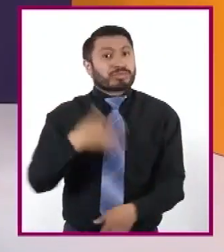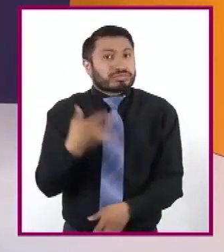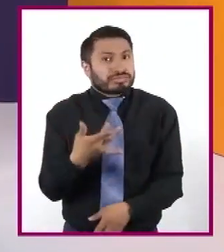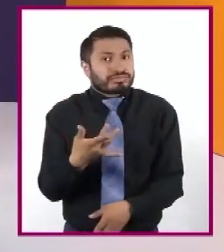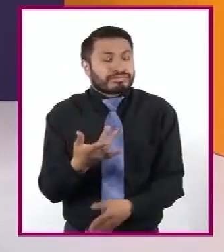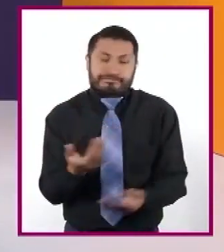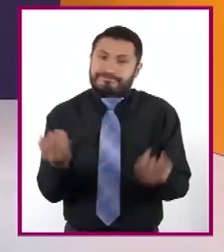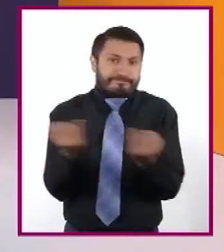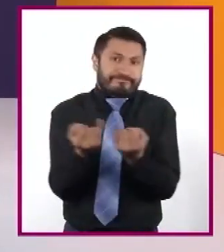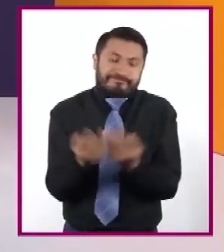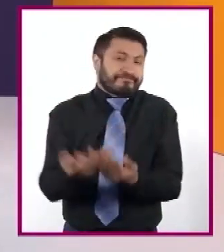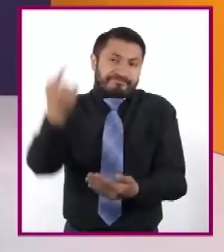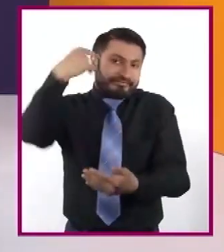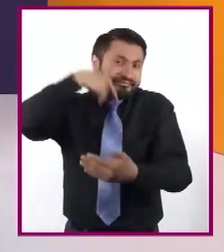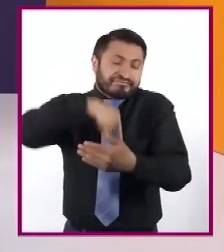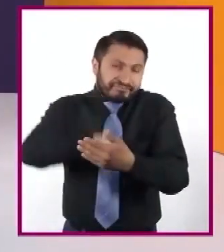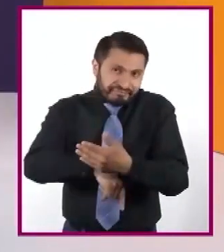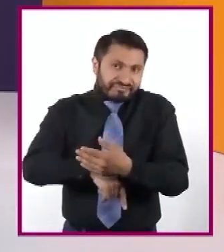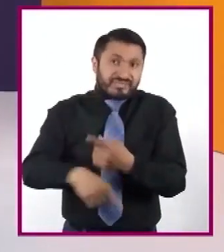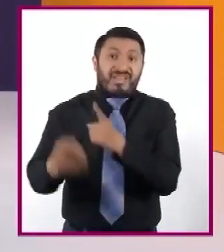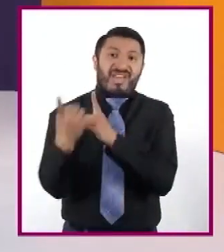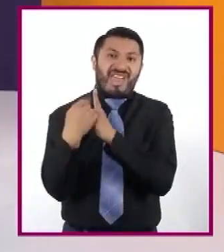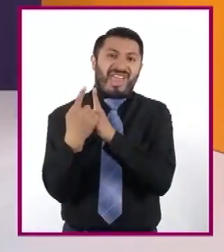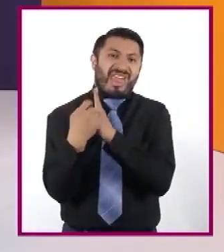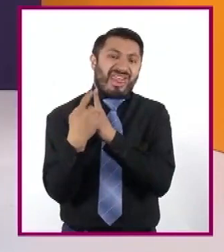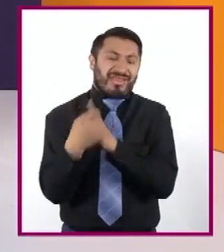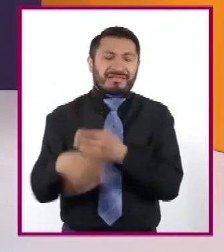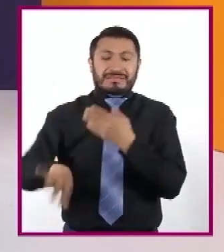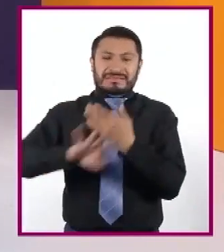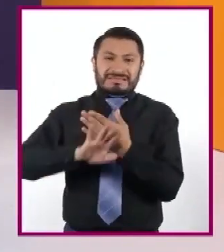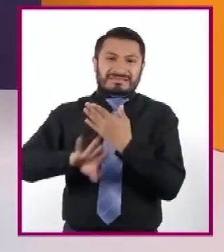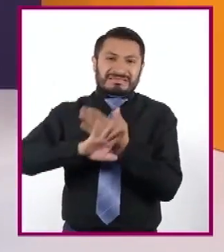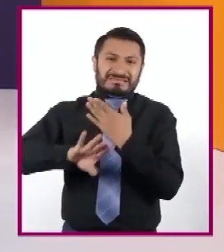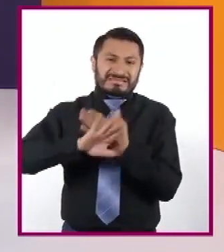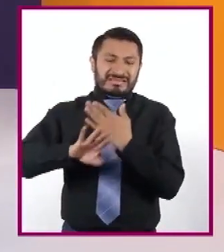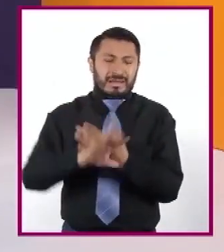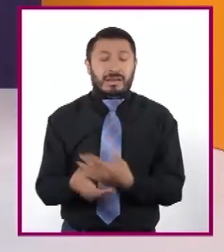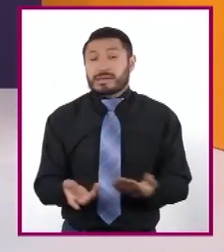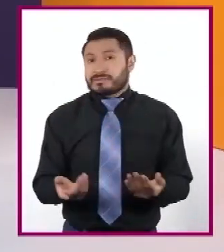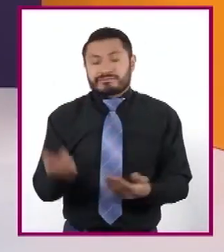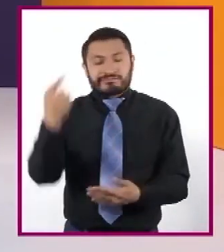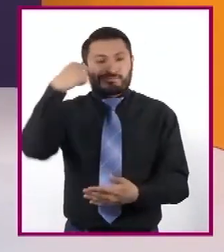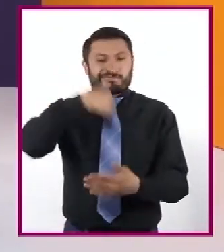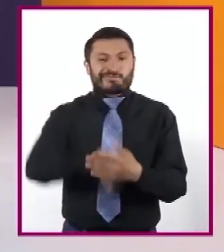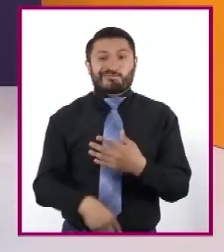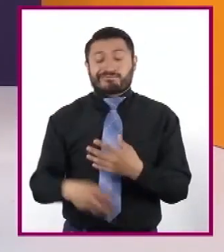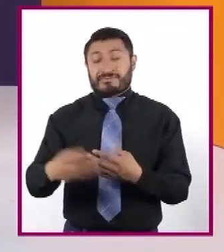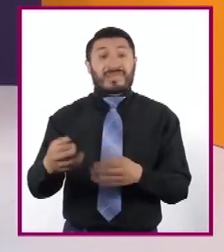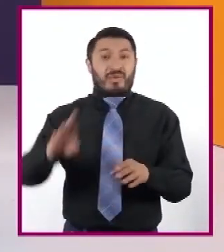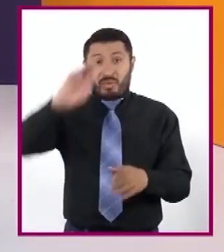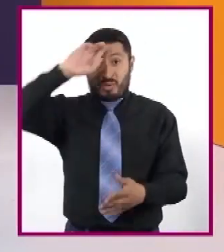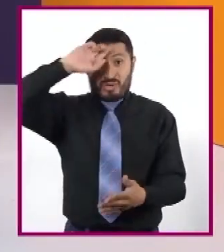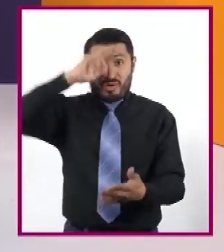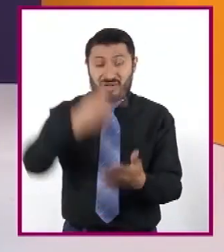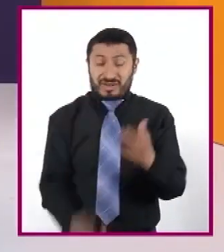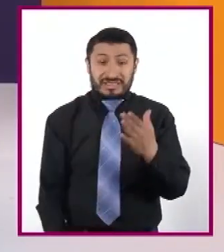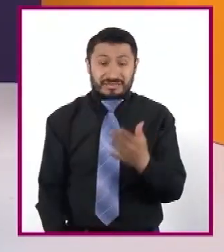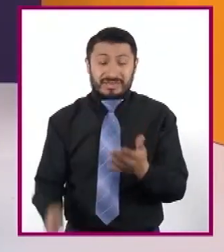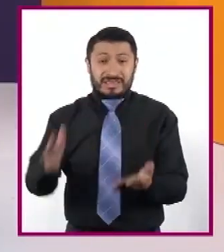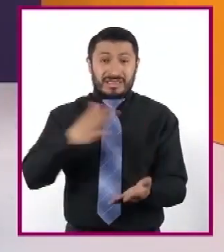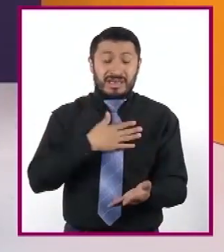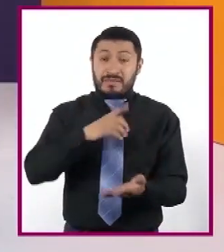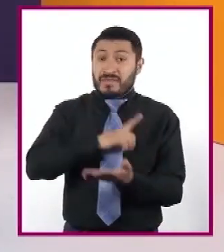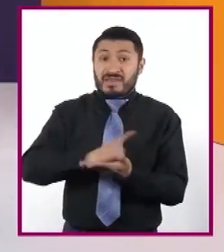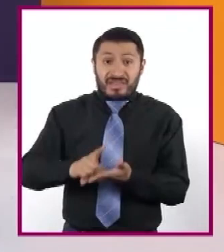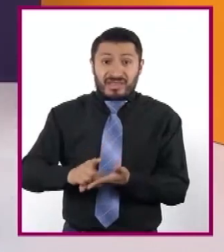mismo ocurre con alguien que recibe burlas o imitaciones, por ejemplo, para lastimarlo, ¿no? Con ello se está violando el derecho de esa persona a vivir en